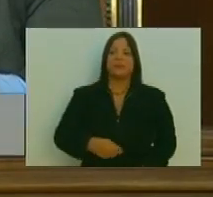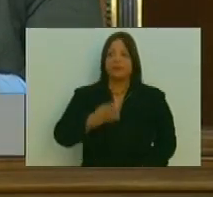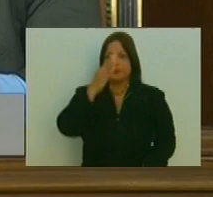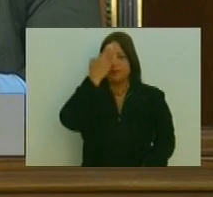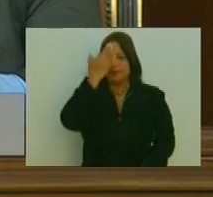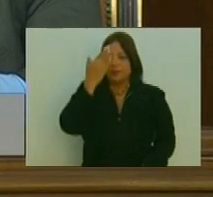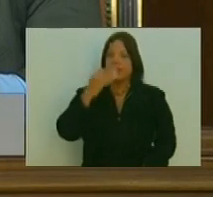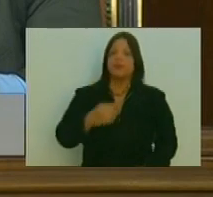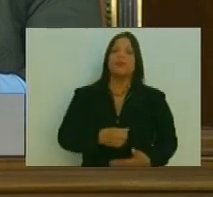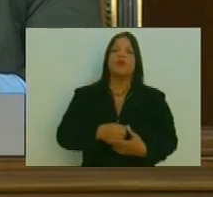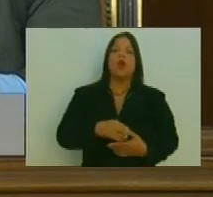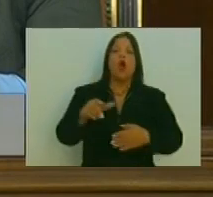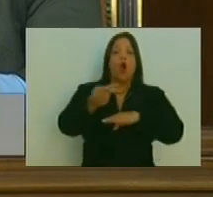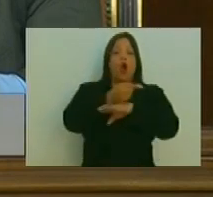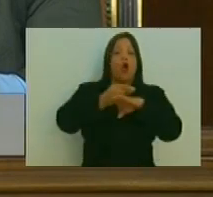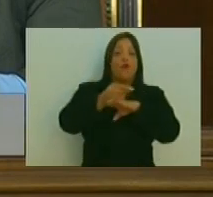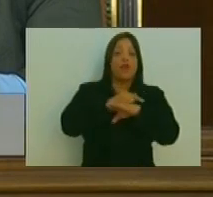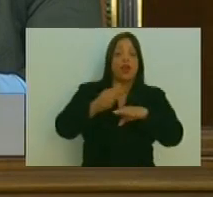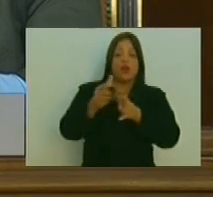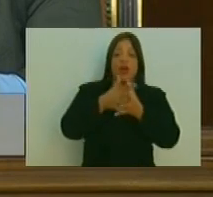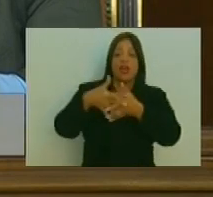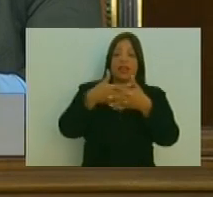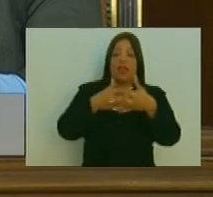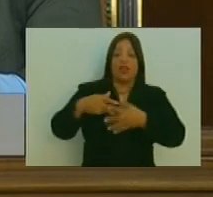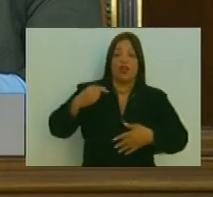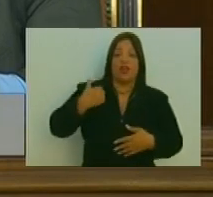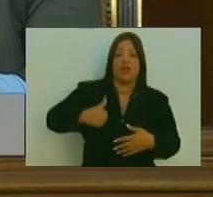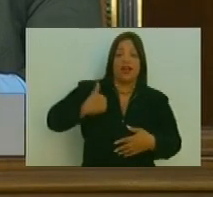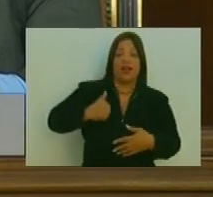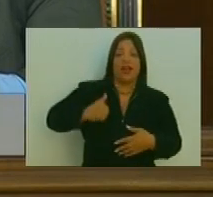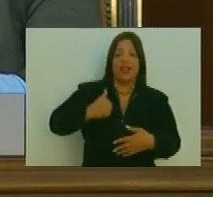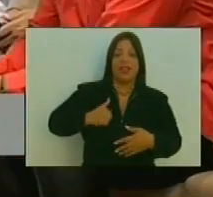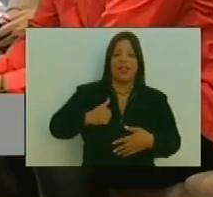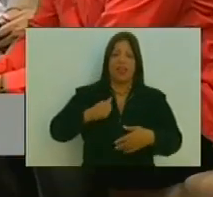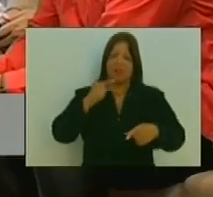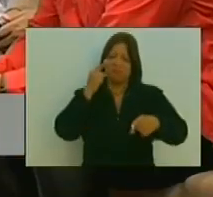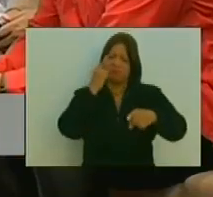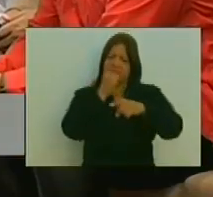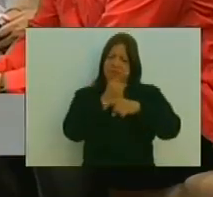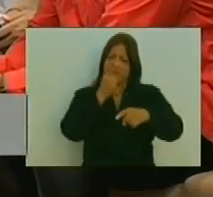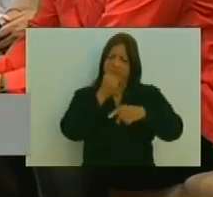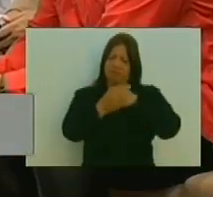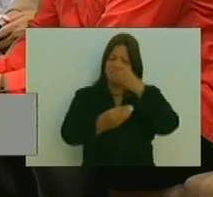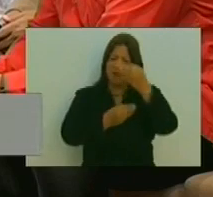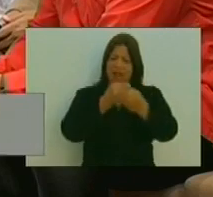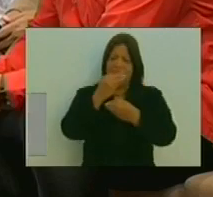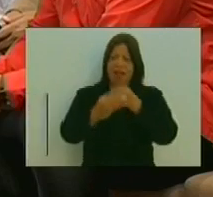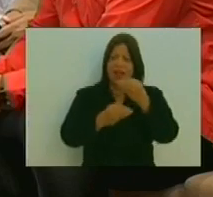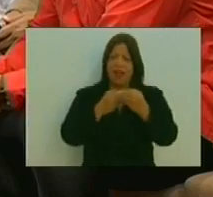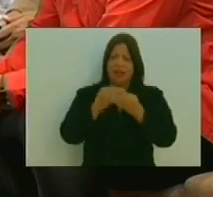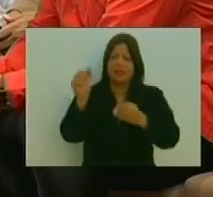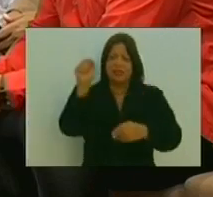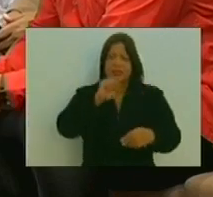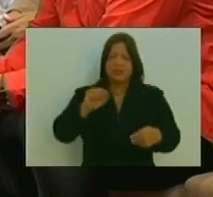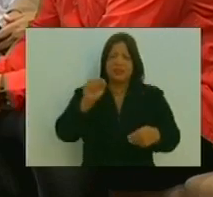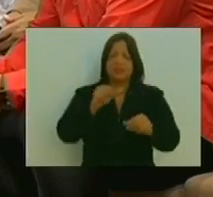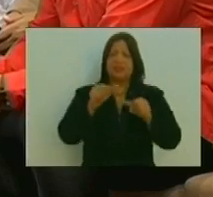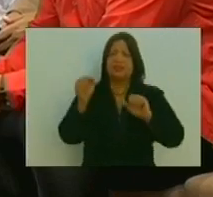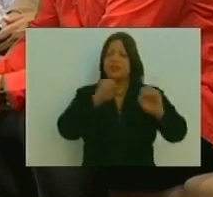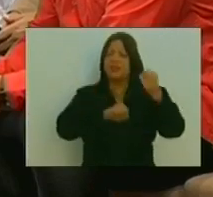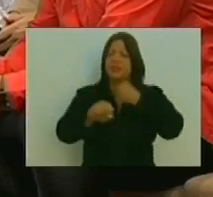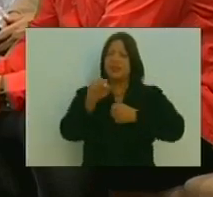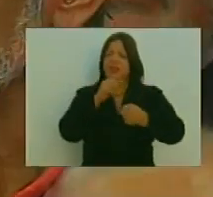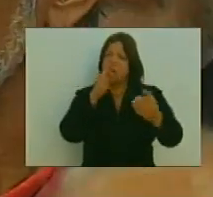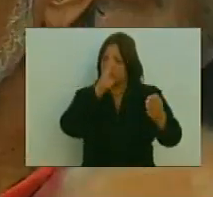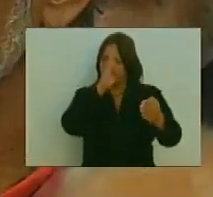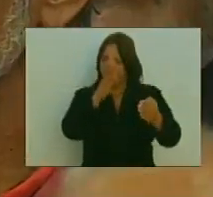Considerando que los gobiernos de Canadá y Estados Unidos de América han ejecutado de forma continua acciones unilaterales